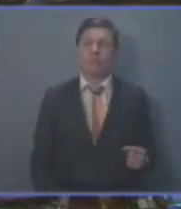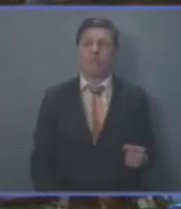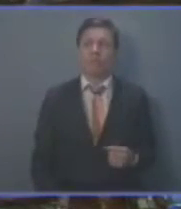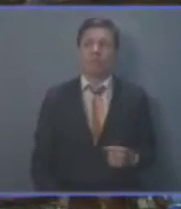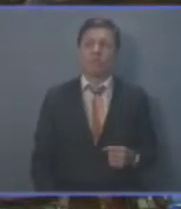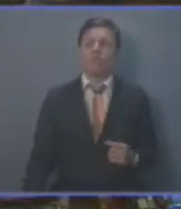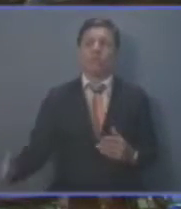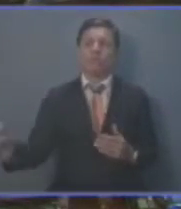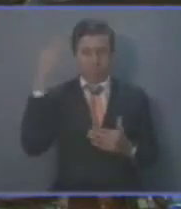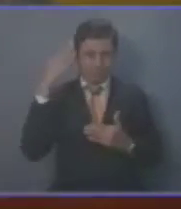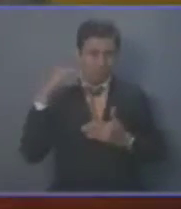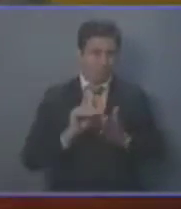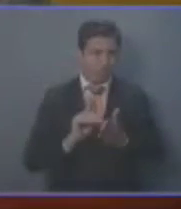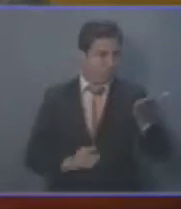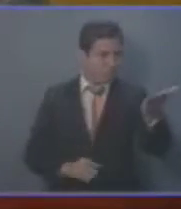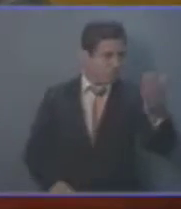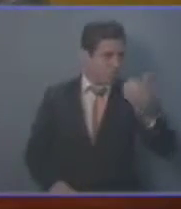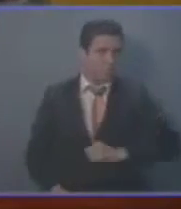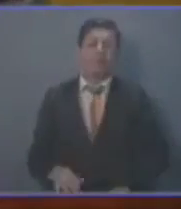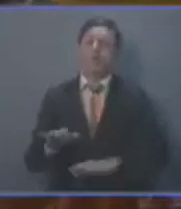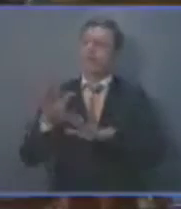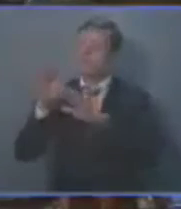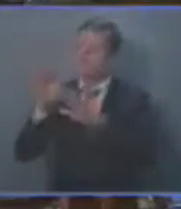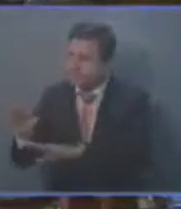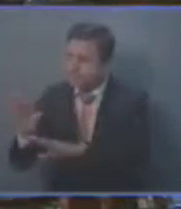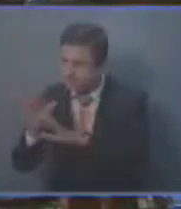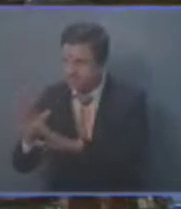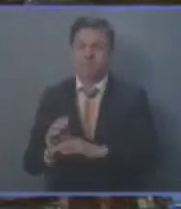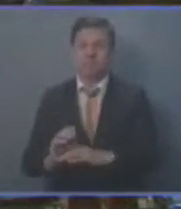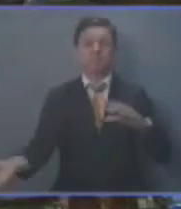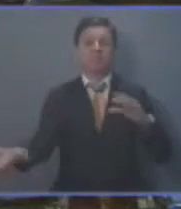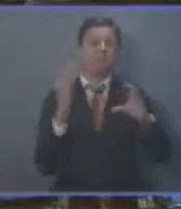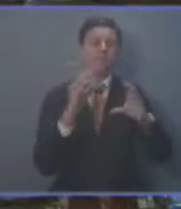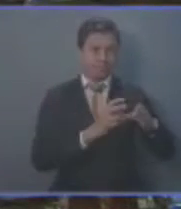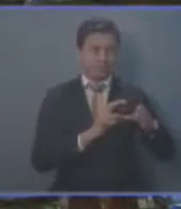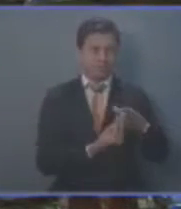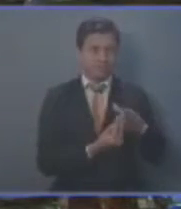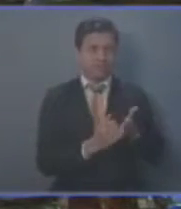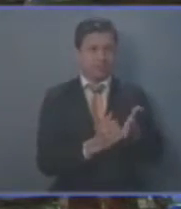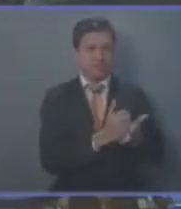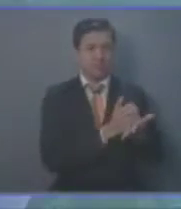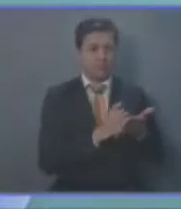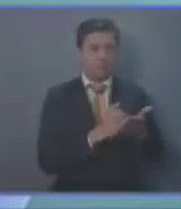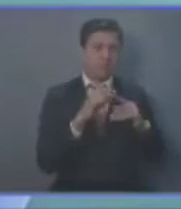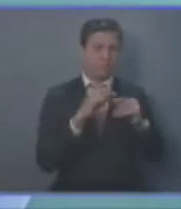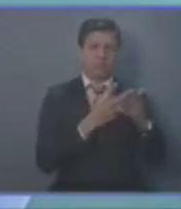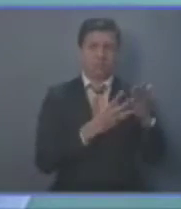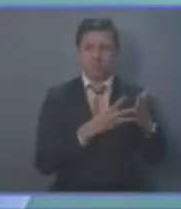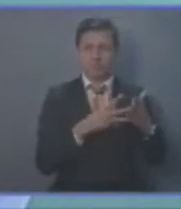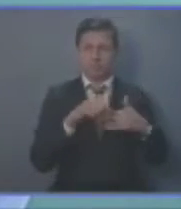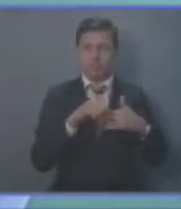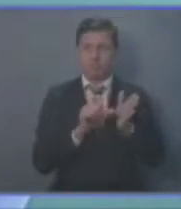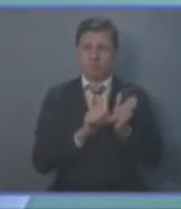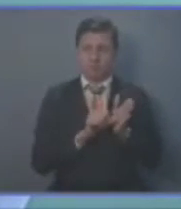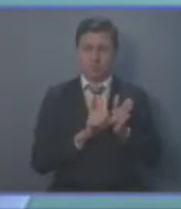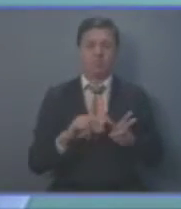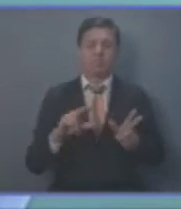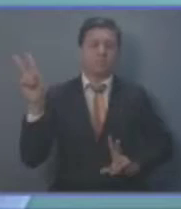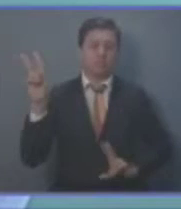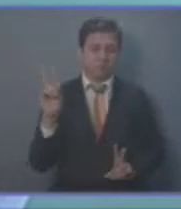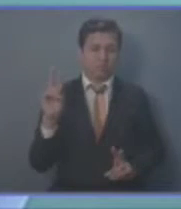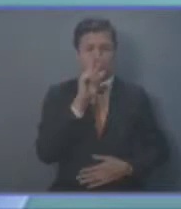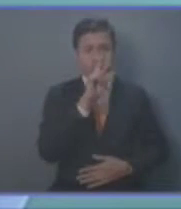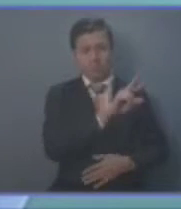Tiene la palabra, diputada Belloso. Gracias. Comisión de Hacienda y Especial del Presupuesto, Palacio Legislativo, San